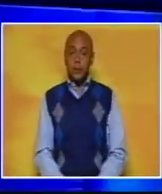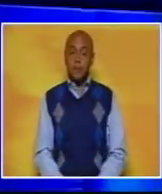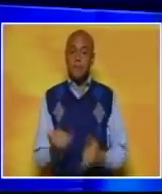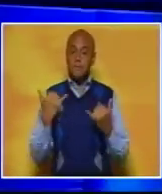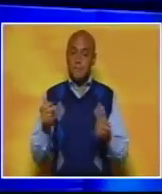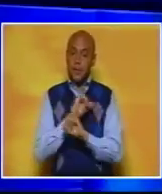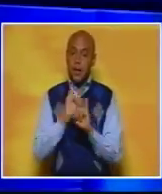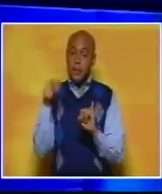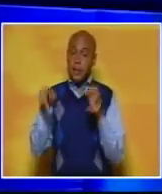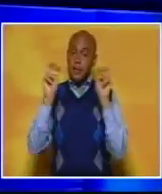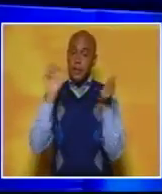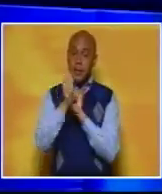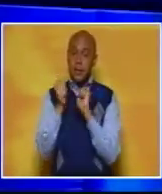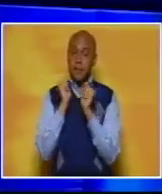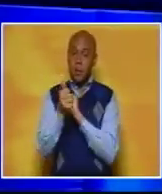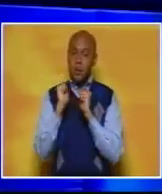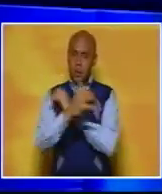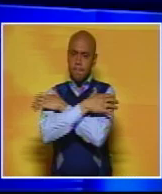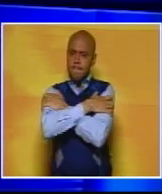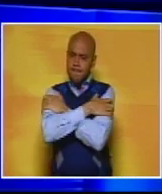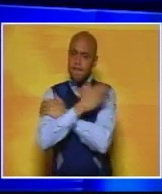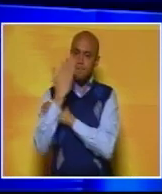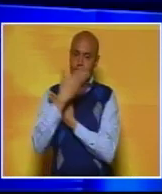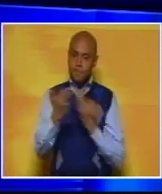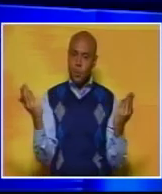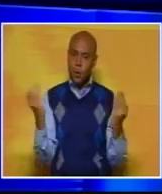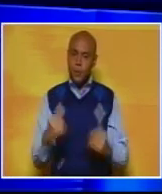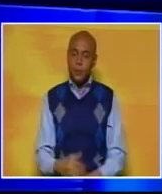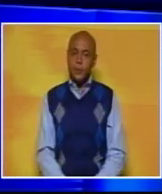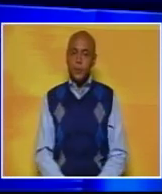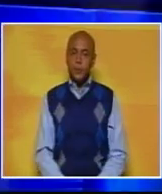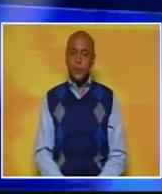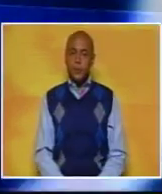Amigos, hasta aquí los deportes en su noticiero Venevisión. Un fuerte abrazo para todos.